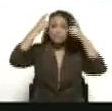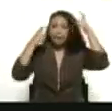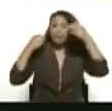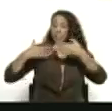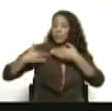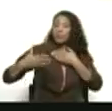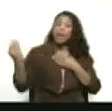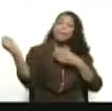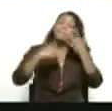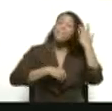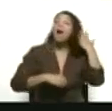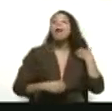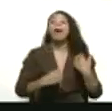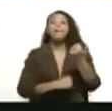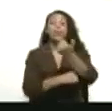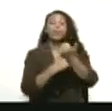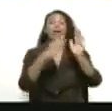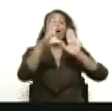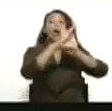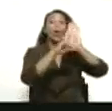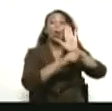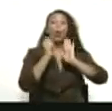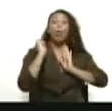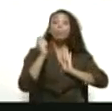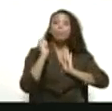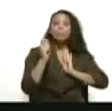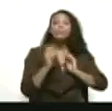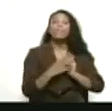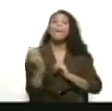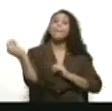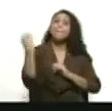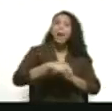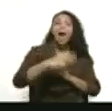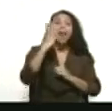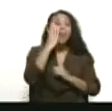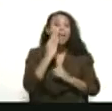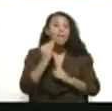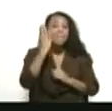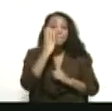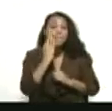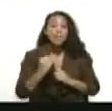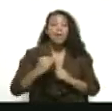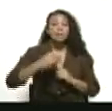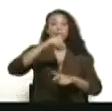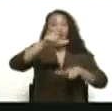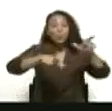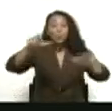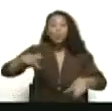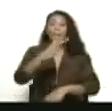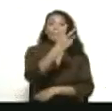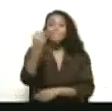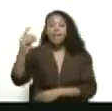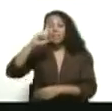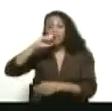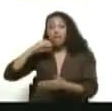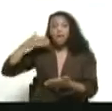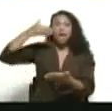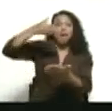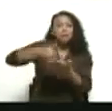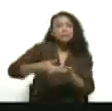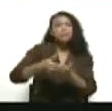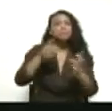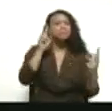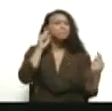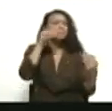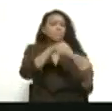Chávez, más los aportes de la Constitución Bolivariana, más toda la experiencia de estos últimos 20 años, ha llevado a